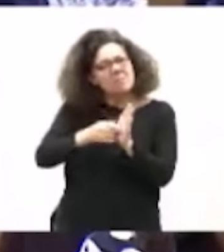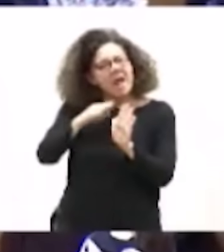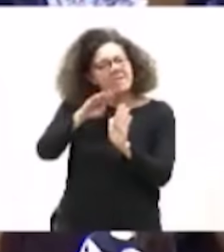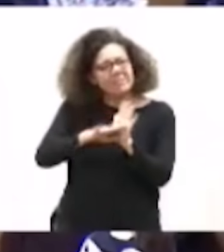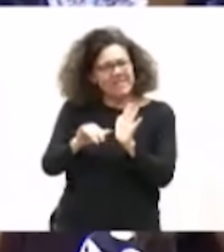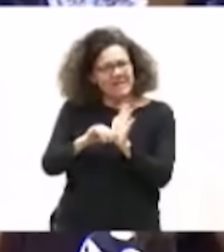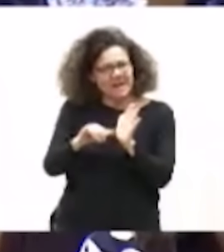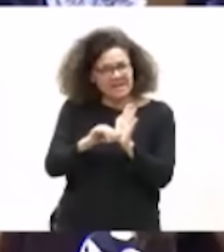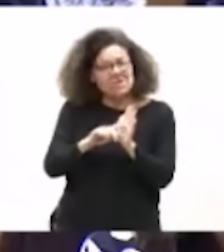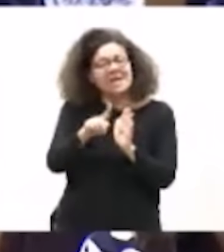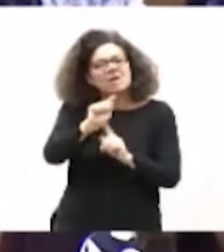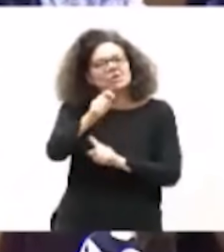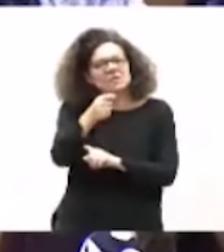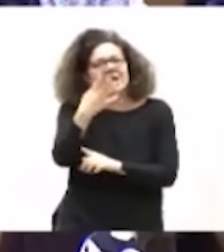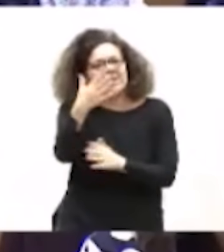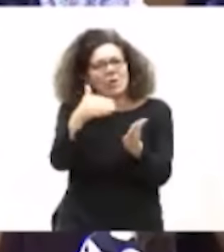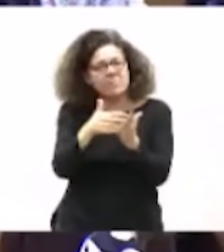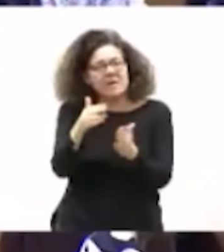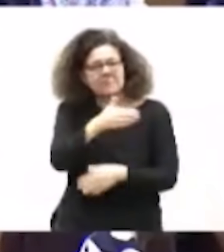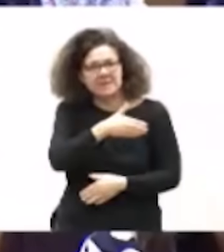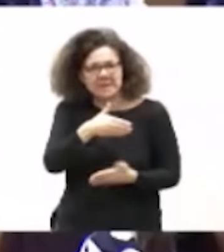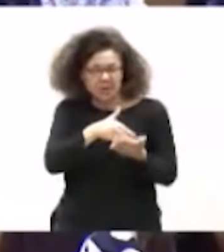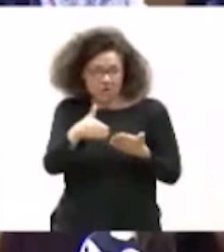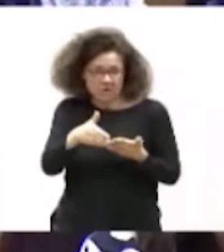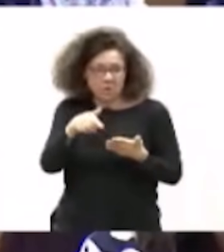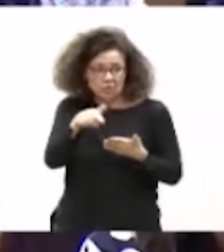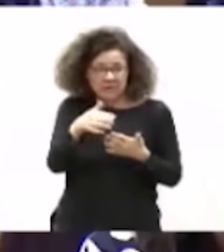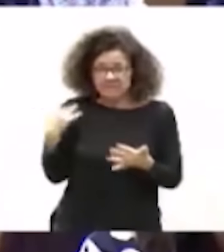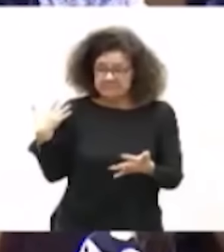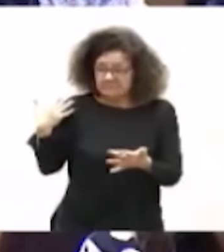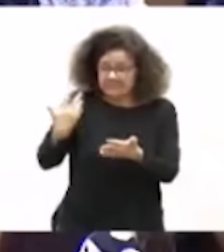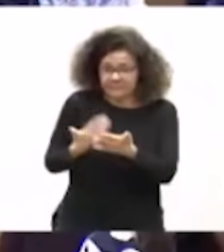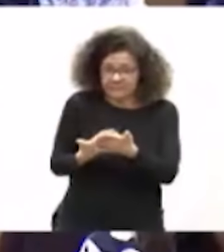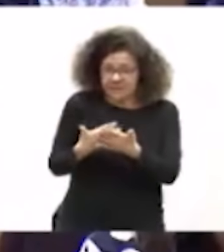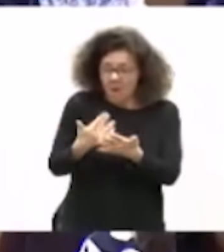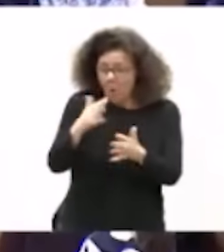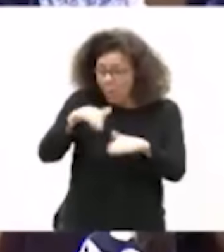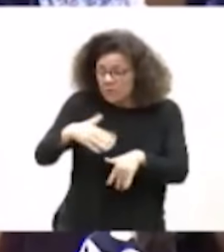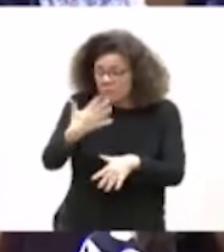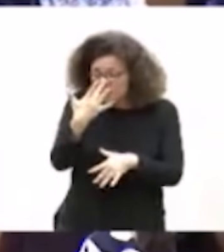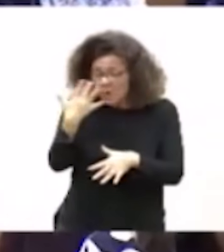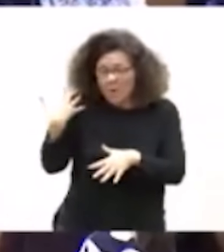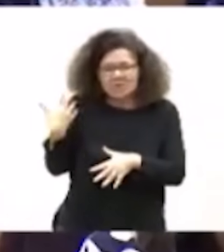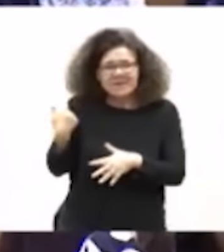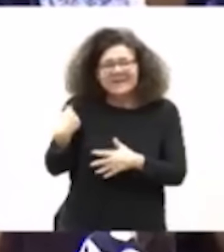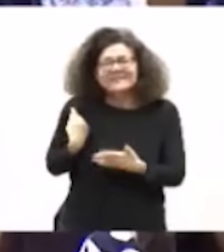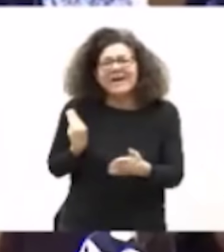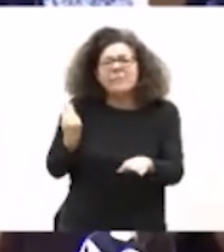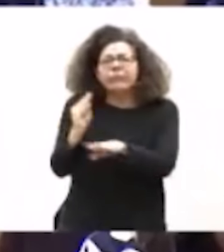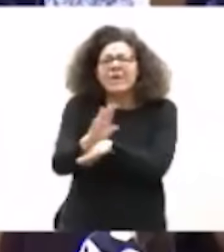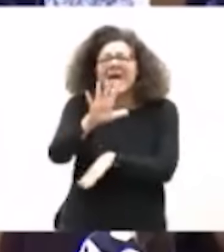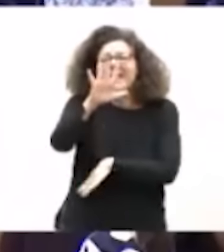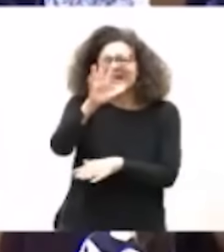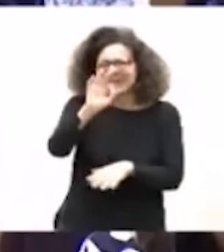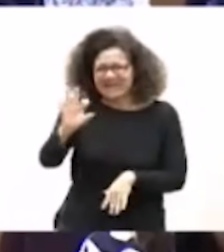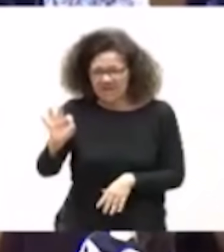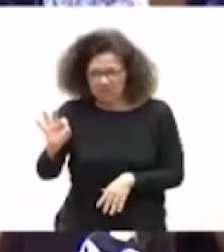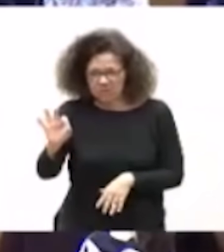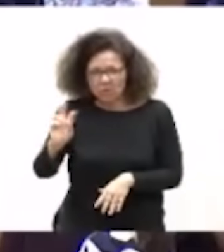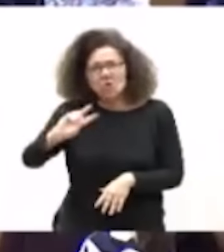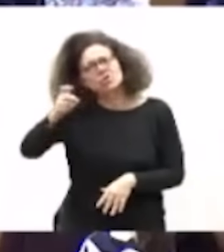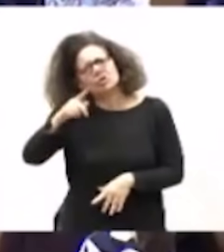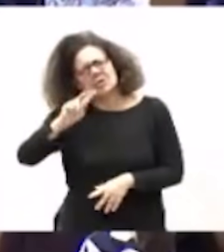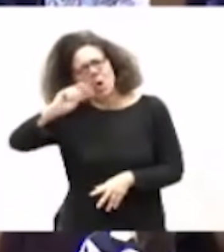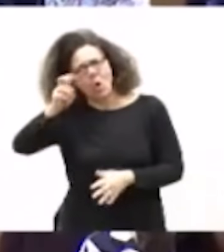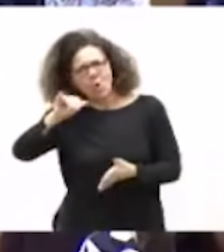cumplían esos 5.000 millones. Ustedes, en lo que llevan de legislatura estos últimos 5 años, han invertido apenas 500. El resto no es de cercanía de Madrid.